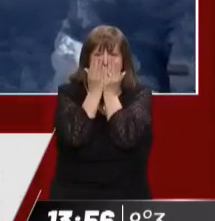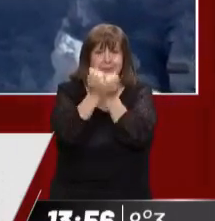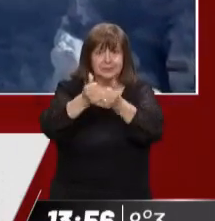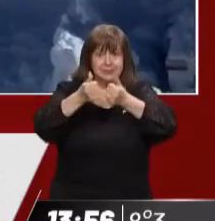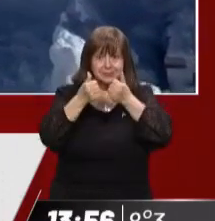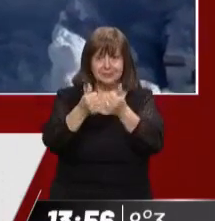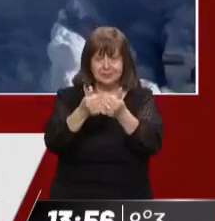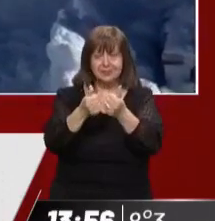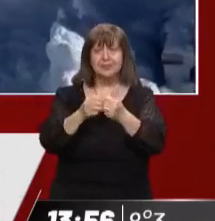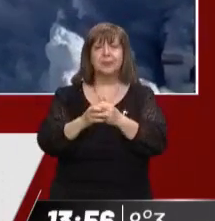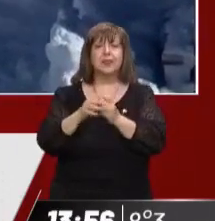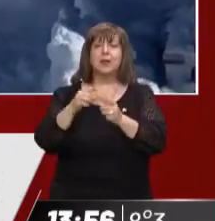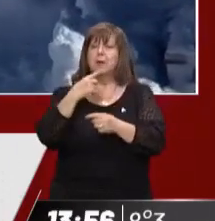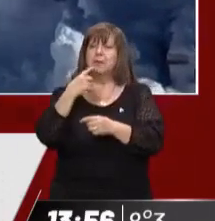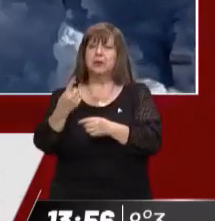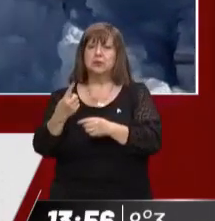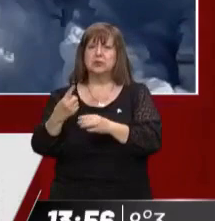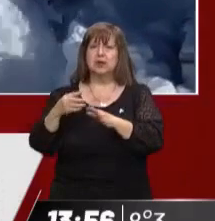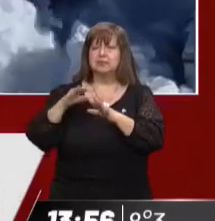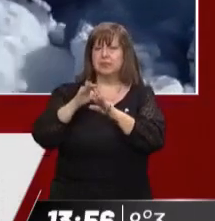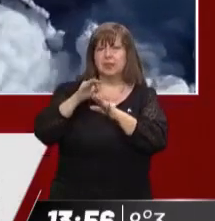en las inmediaciones afuera del Azufre?